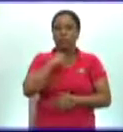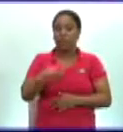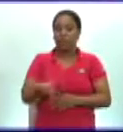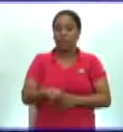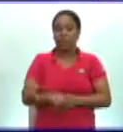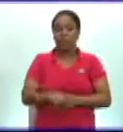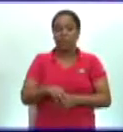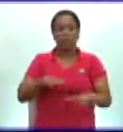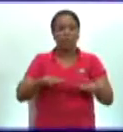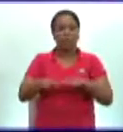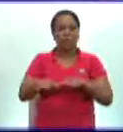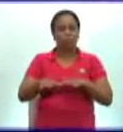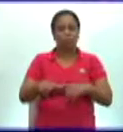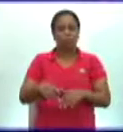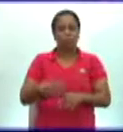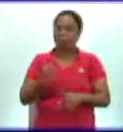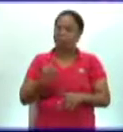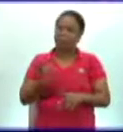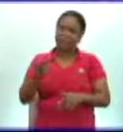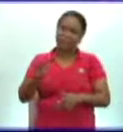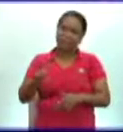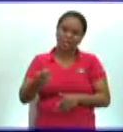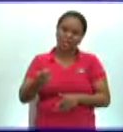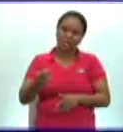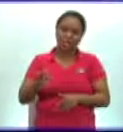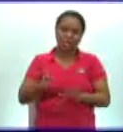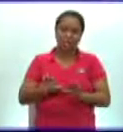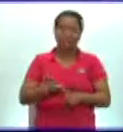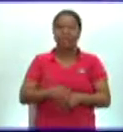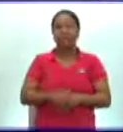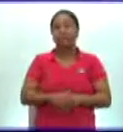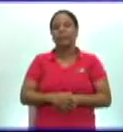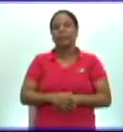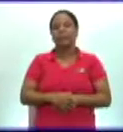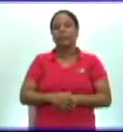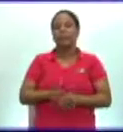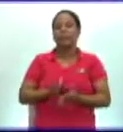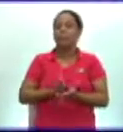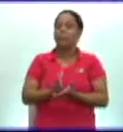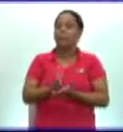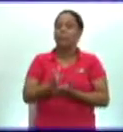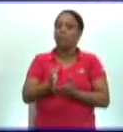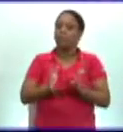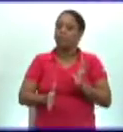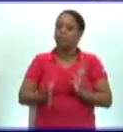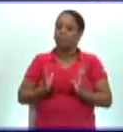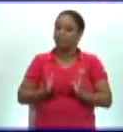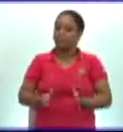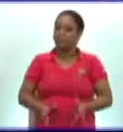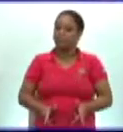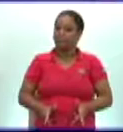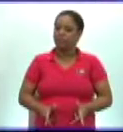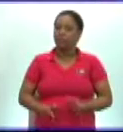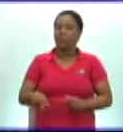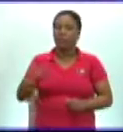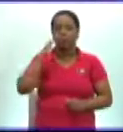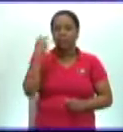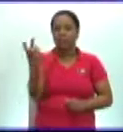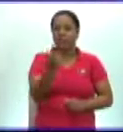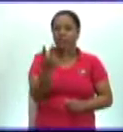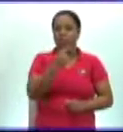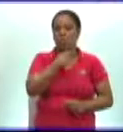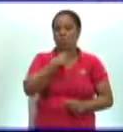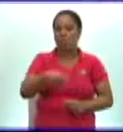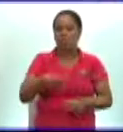movimiento es un movimiento aproximadamente, un movimiento rectilíneo uniforme. Vamos a ver en estos 2 casos qué es lo